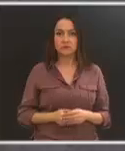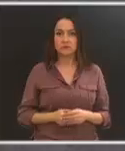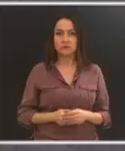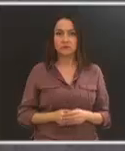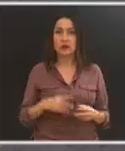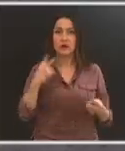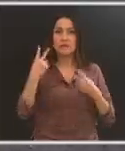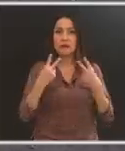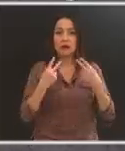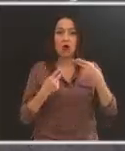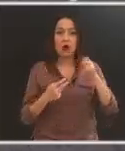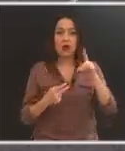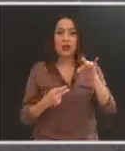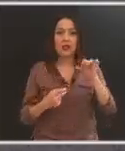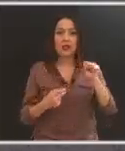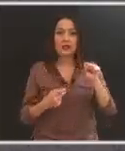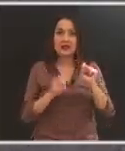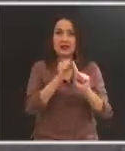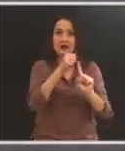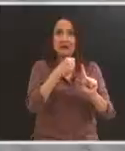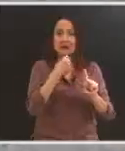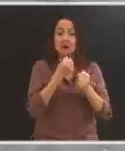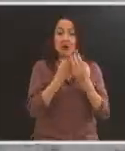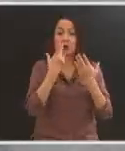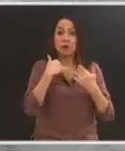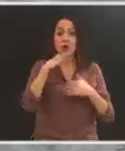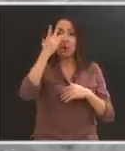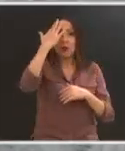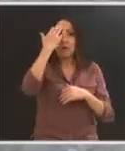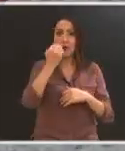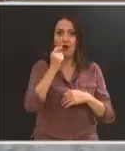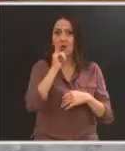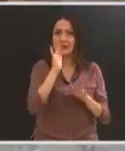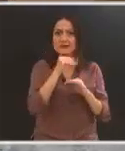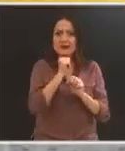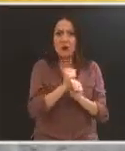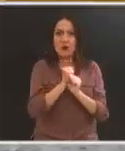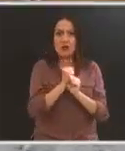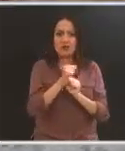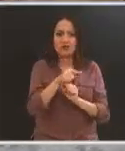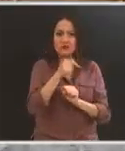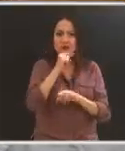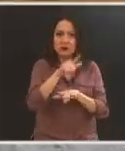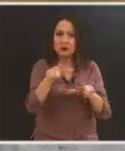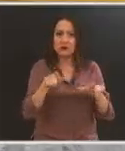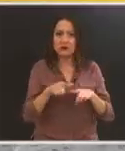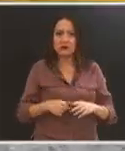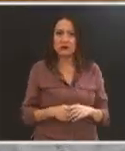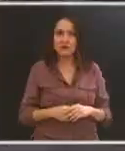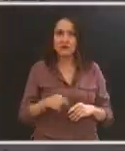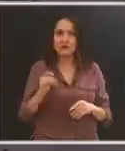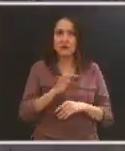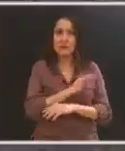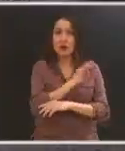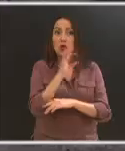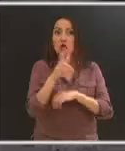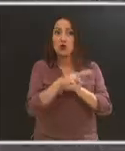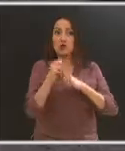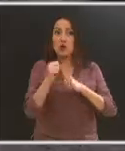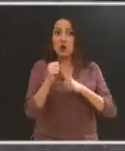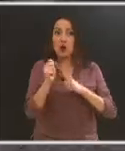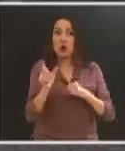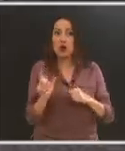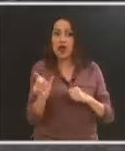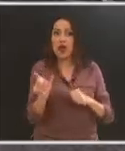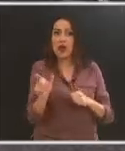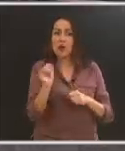Los vecinos de Horquetas de Sarapiquí continúan sumamente preocupados por la inseguridad que se está presentando en la zona. Esta madrugada se robaron el cajero